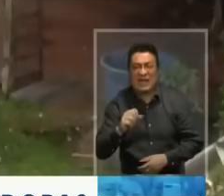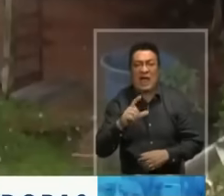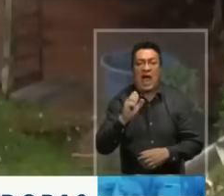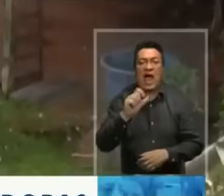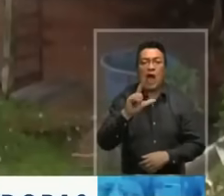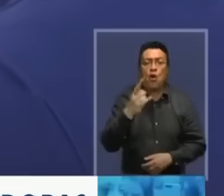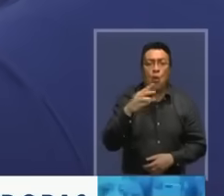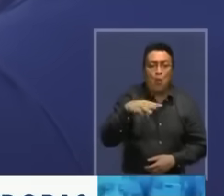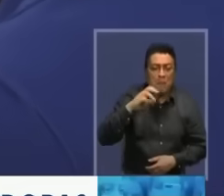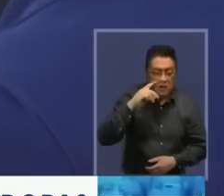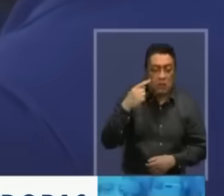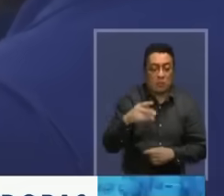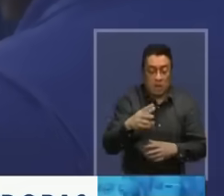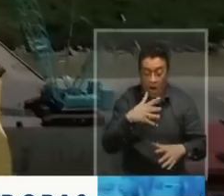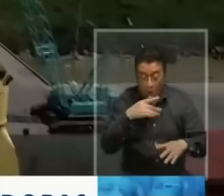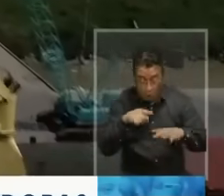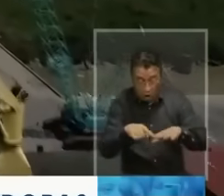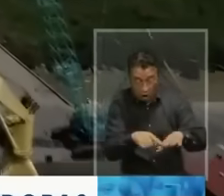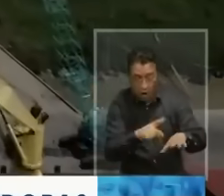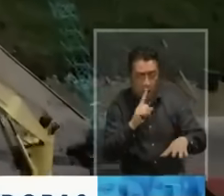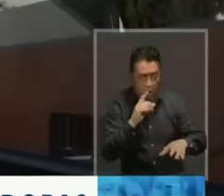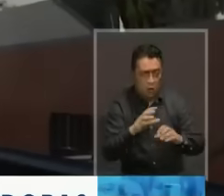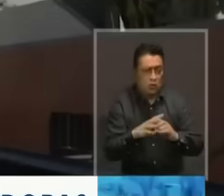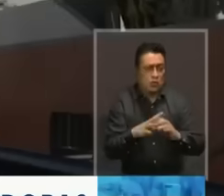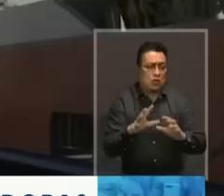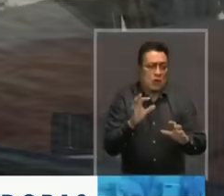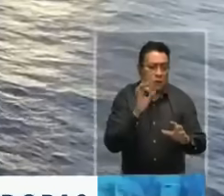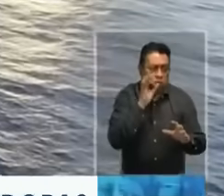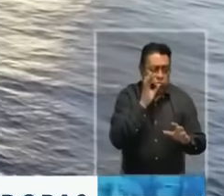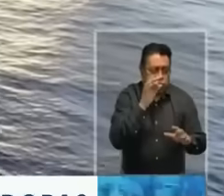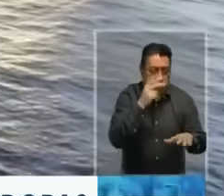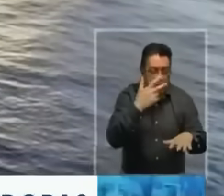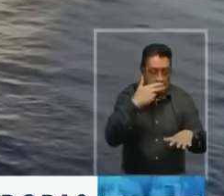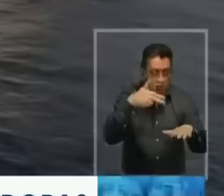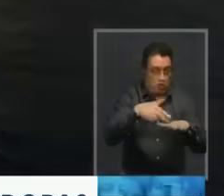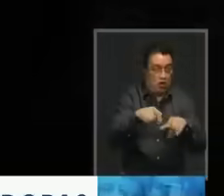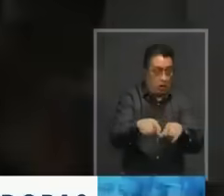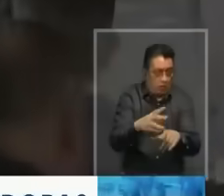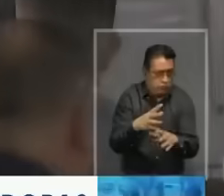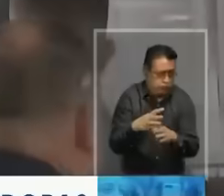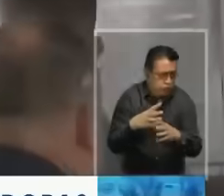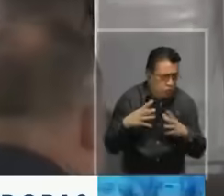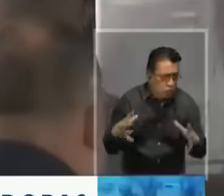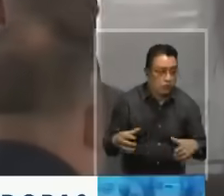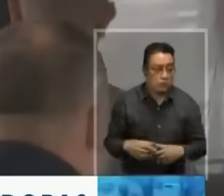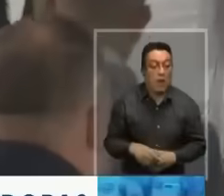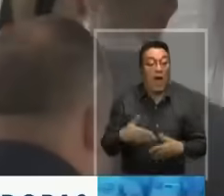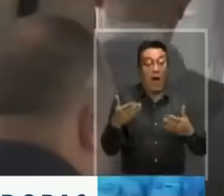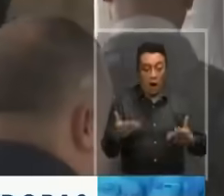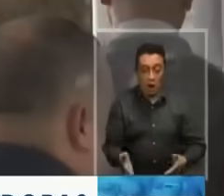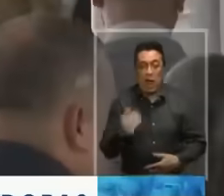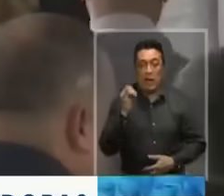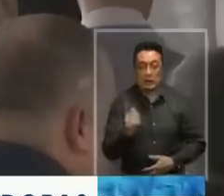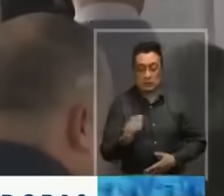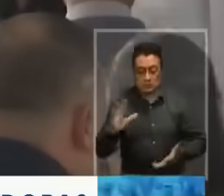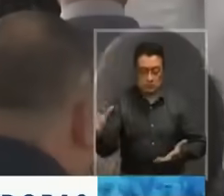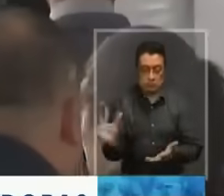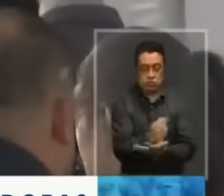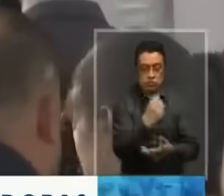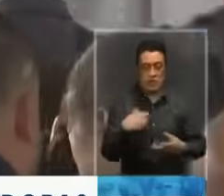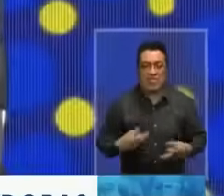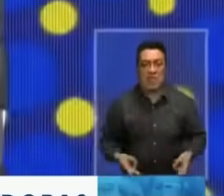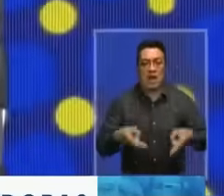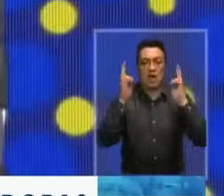se ha descubierto en sus aguas una inmensa riqueza petrolera ahora as vamos a recuperar los derechos de